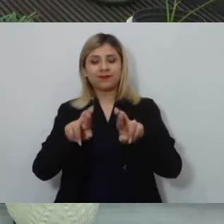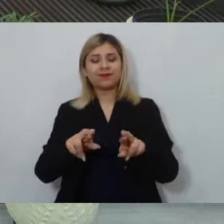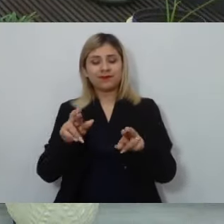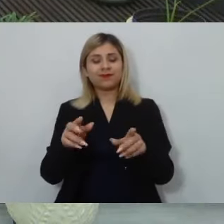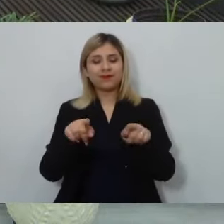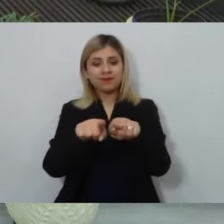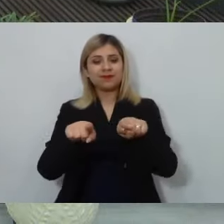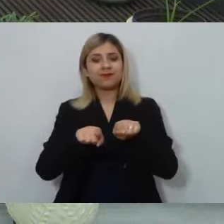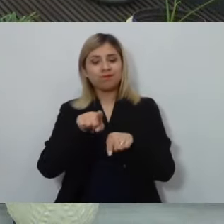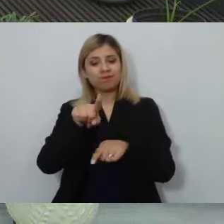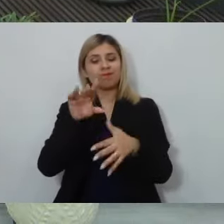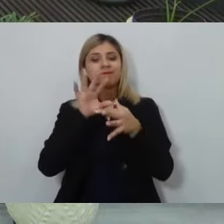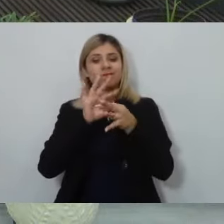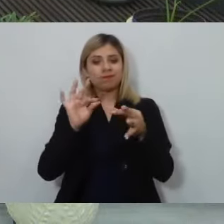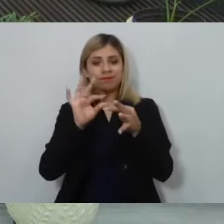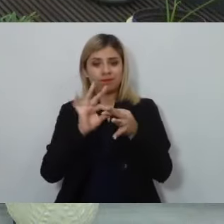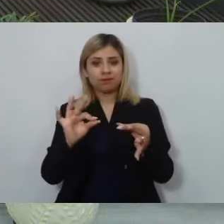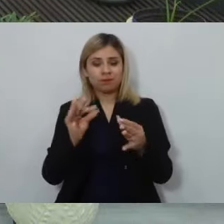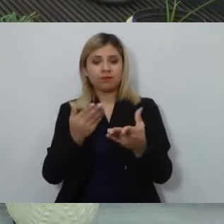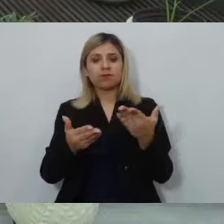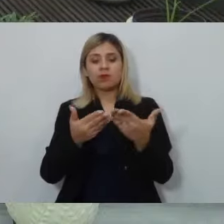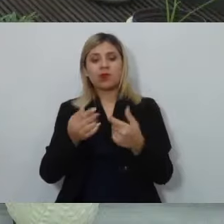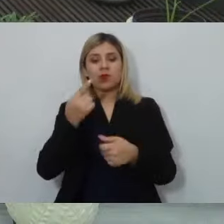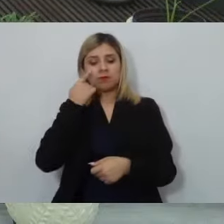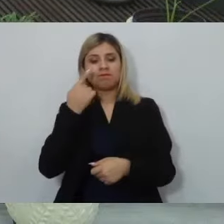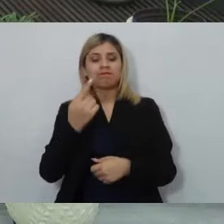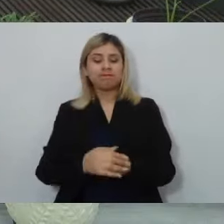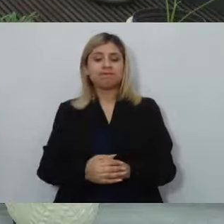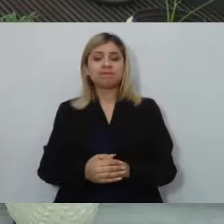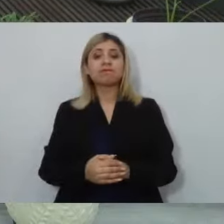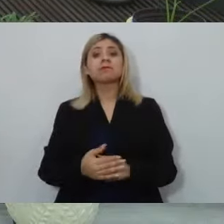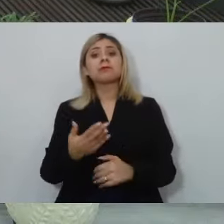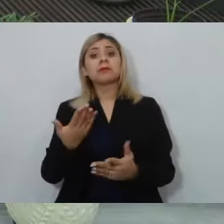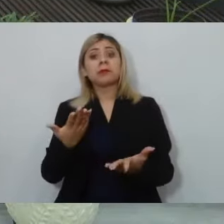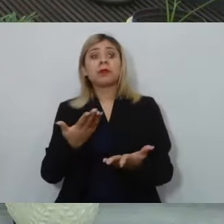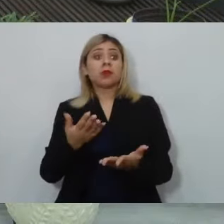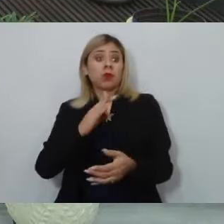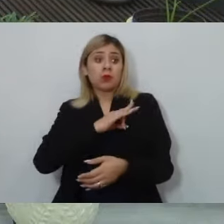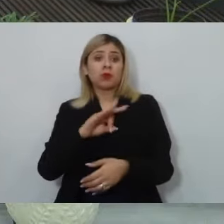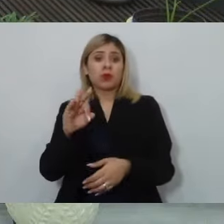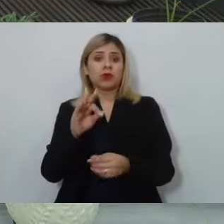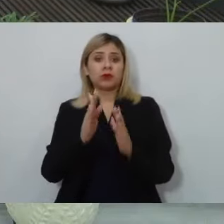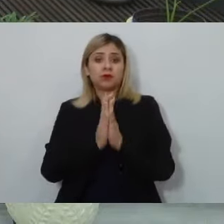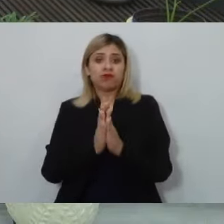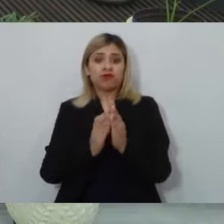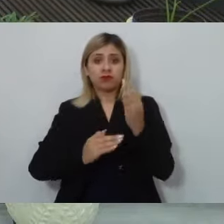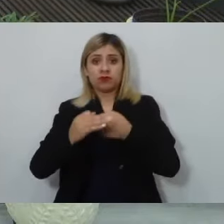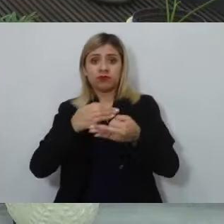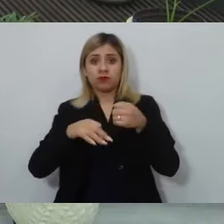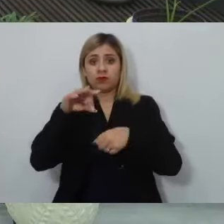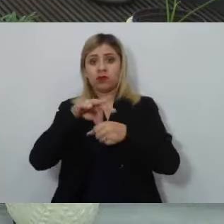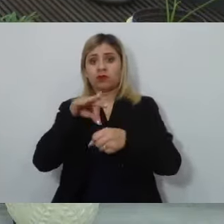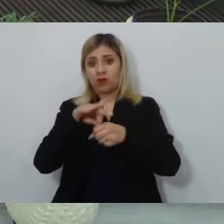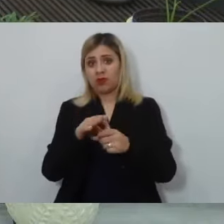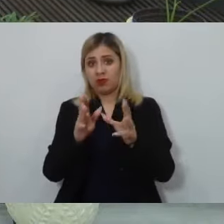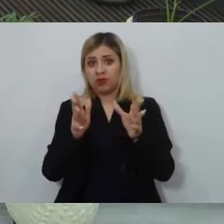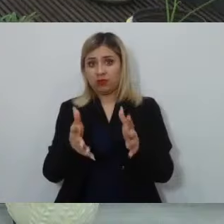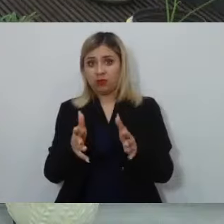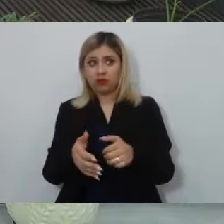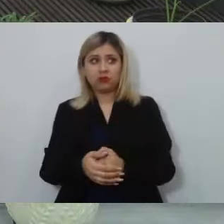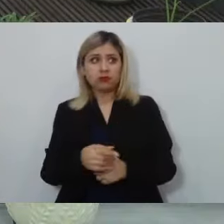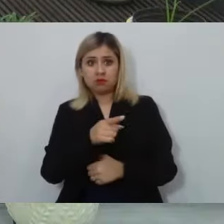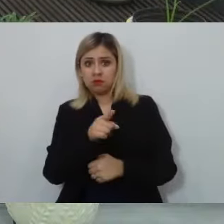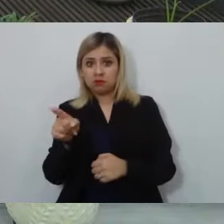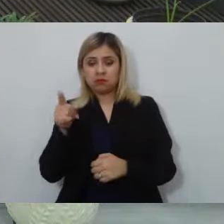en esta votación Por lo cual será una votación económica nuevamente en el considerando sexto página 8 el